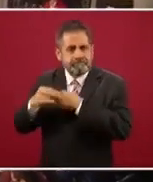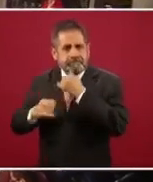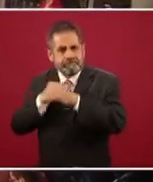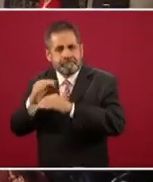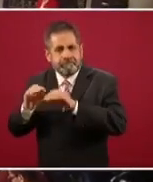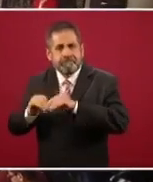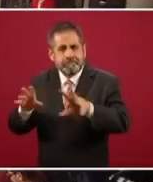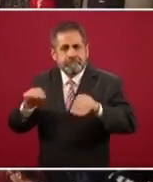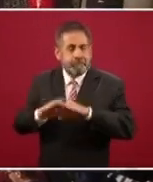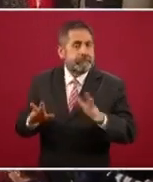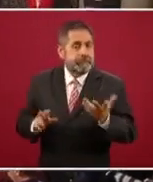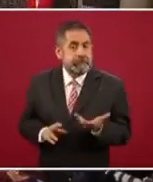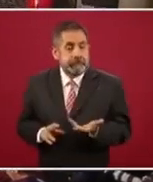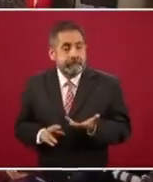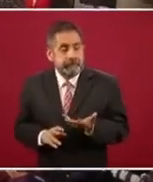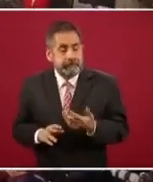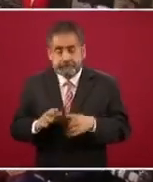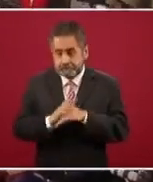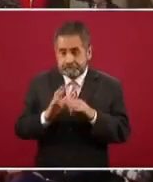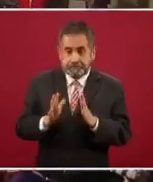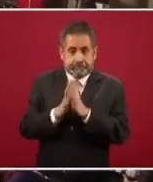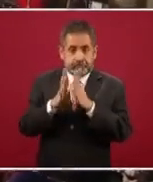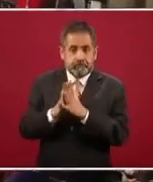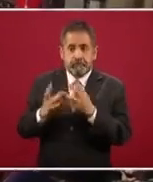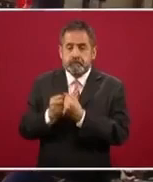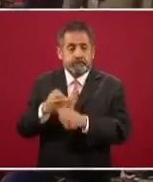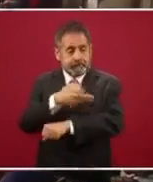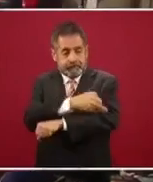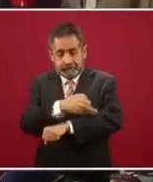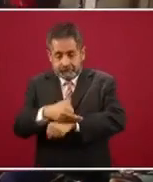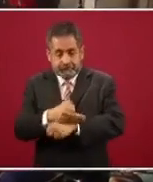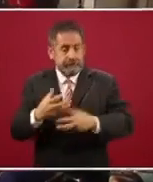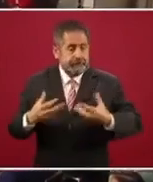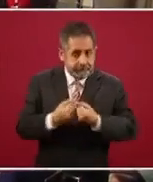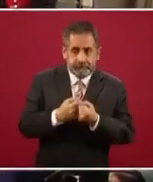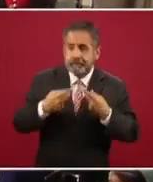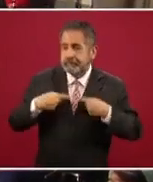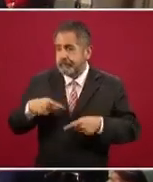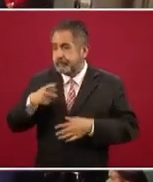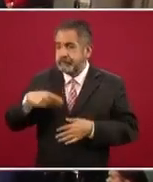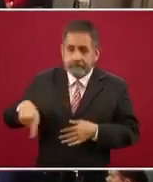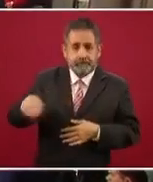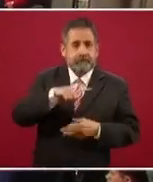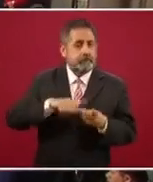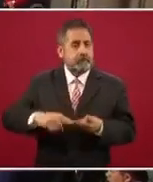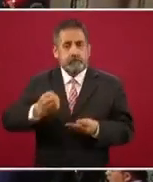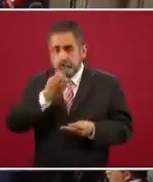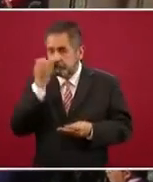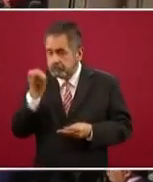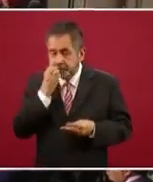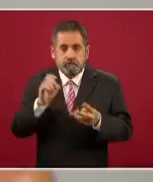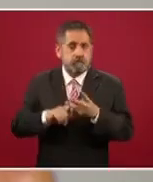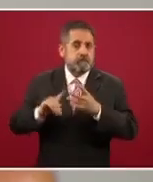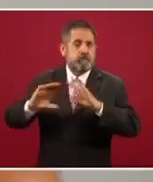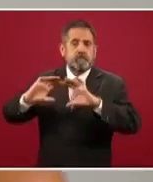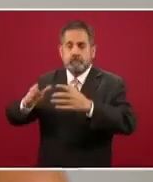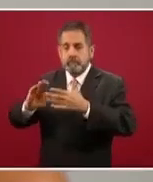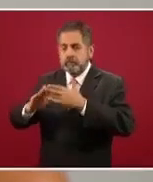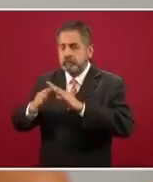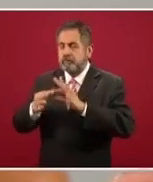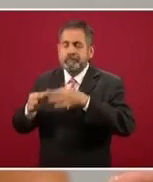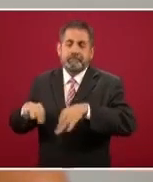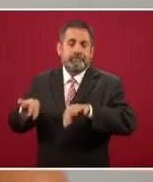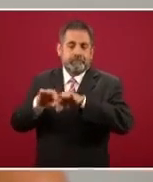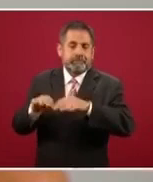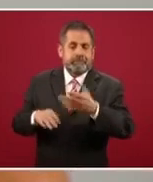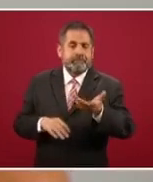tomar una participación de la familia y de la población, de las escuelas, de las comunidades, con más detalle.